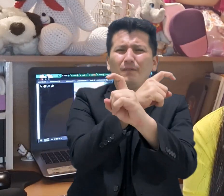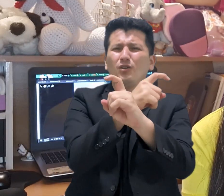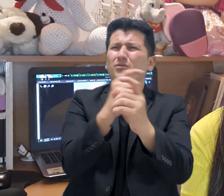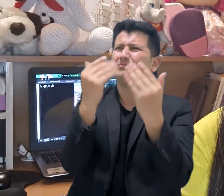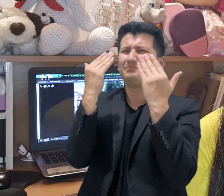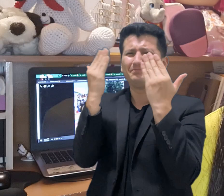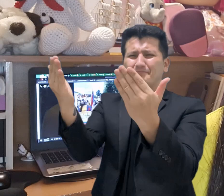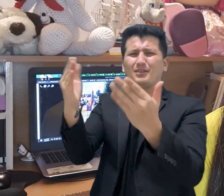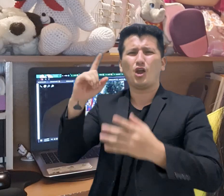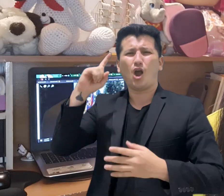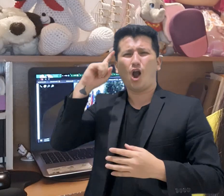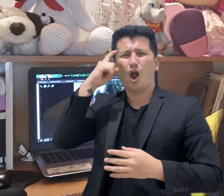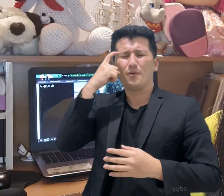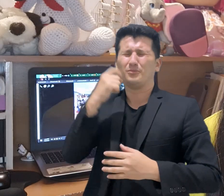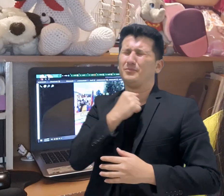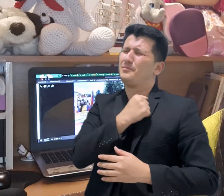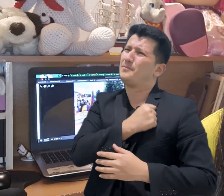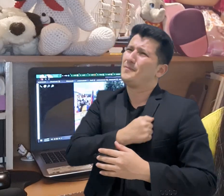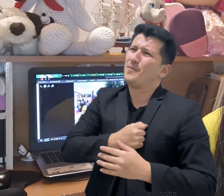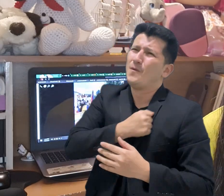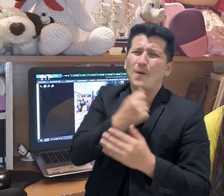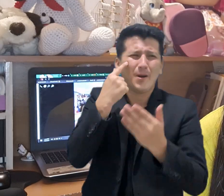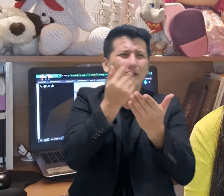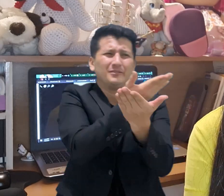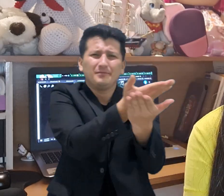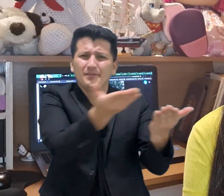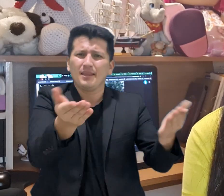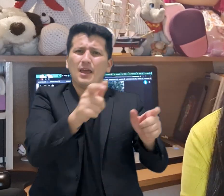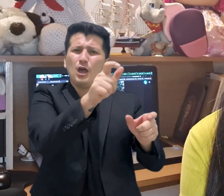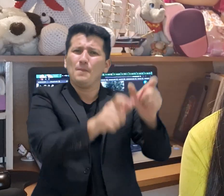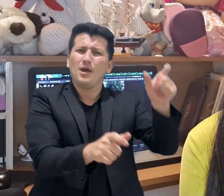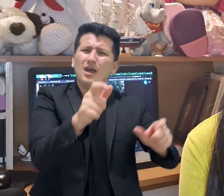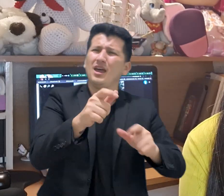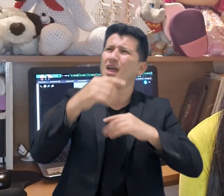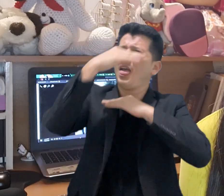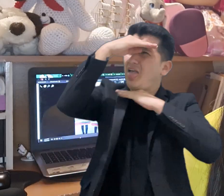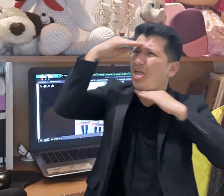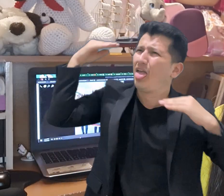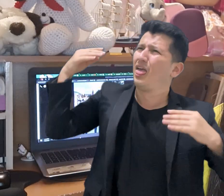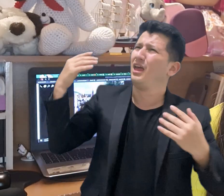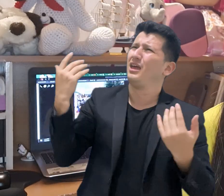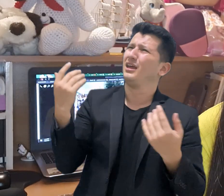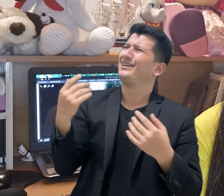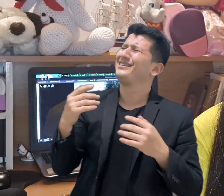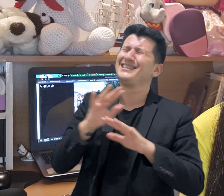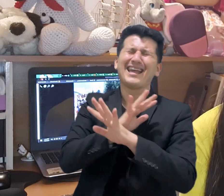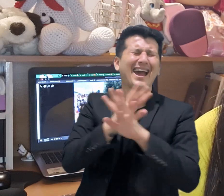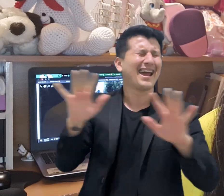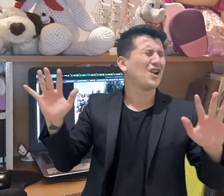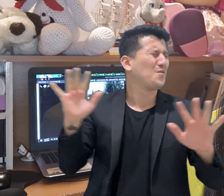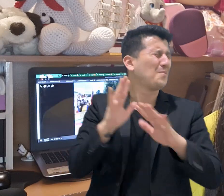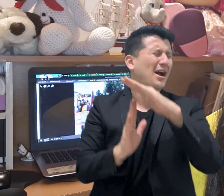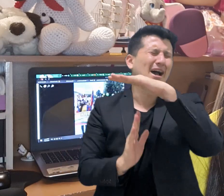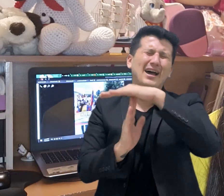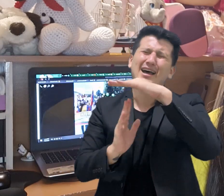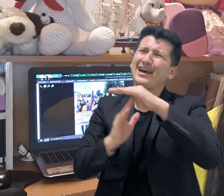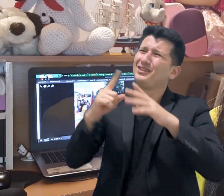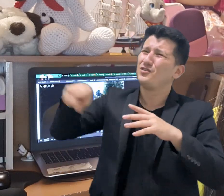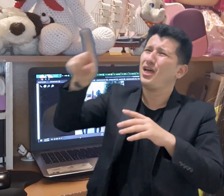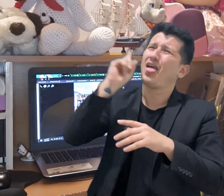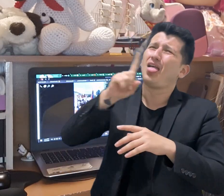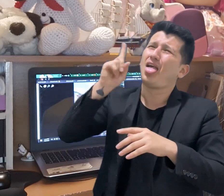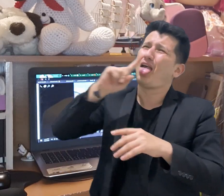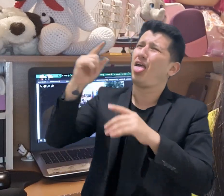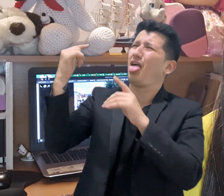el pueblo ya está cansado de tantas mentiras, de tantas injusticias